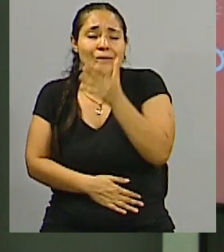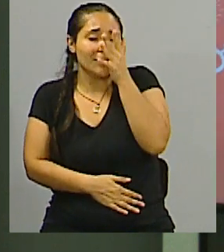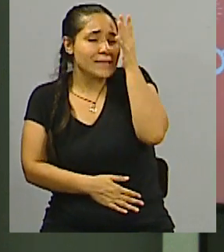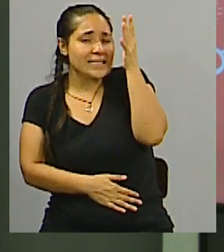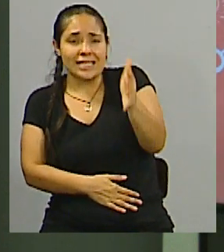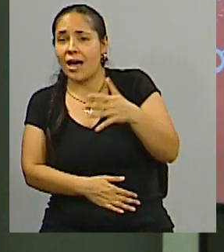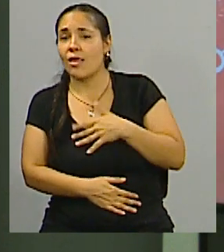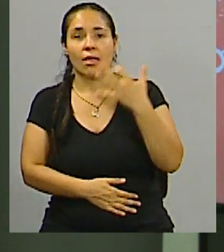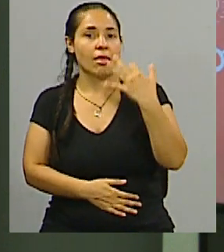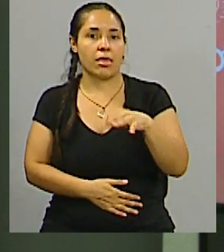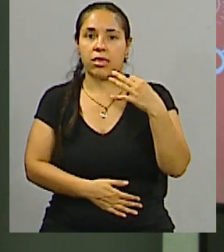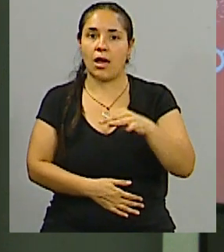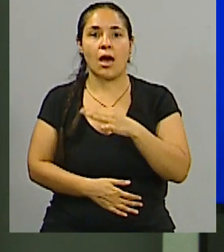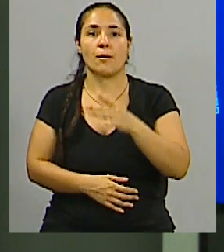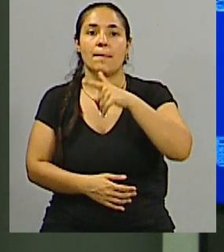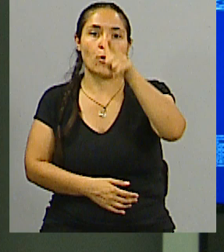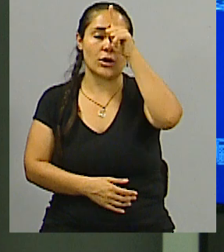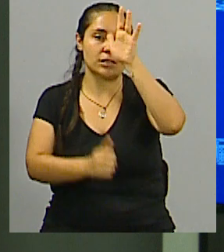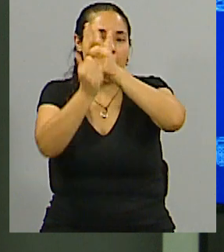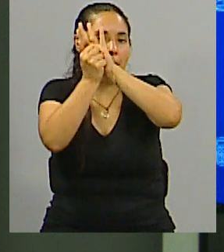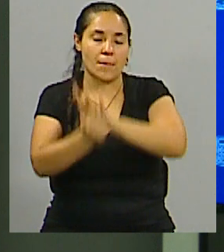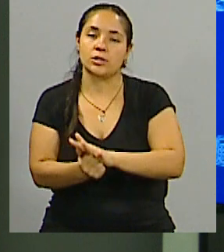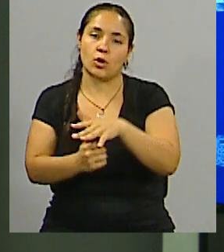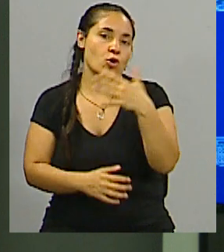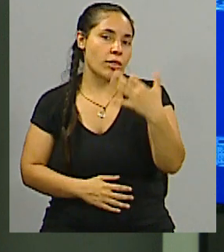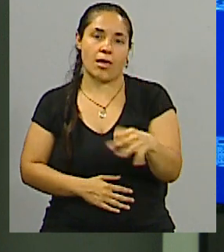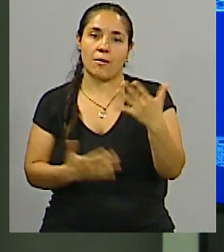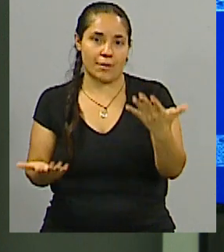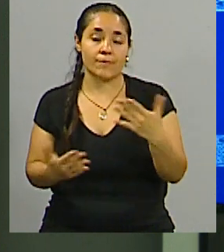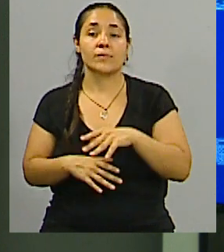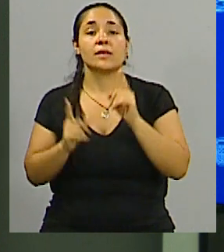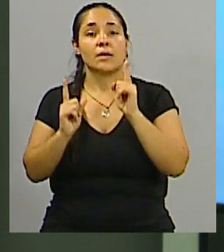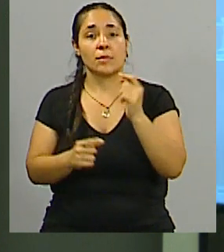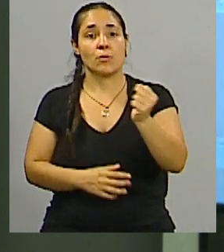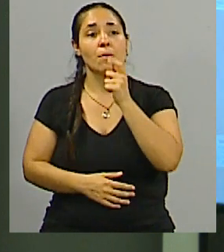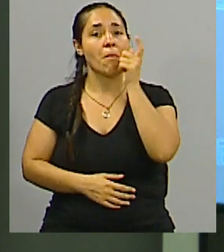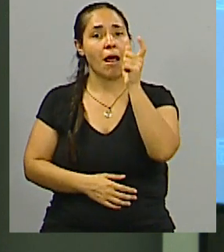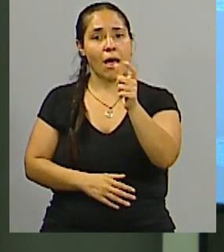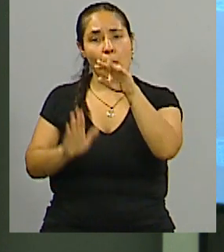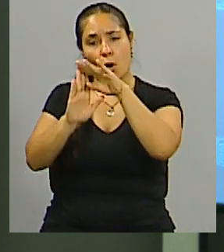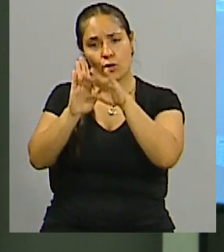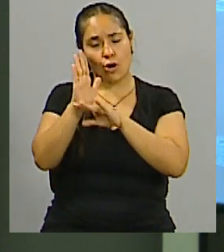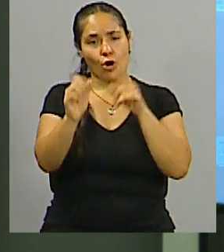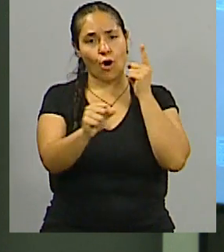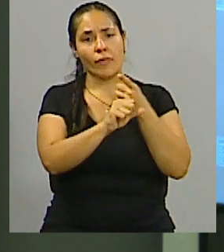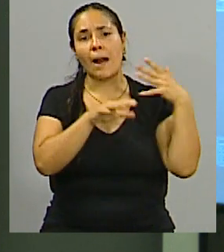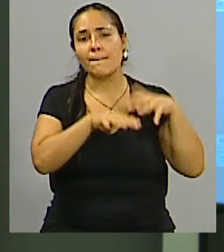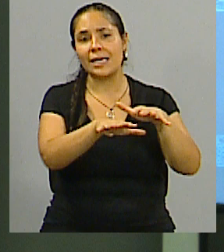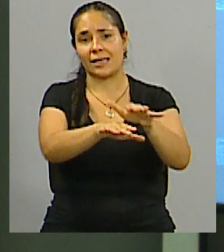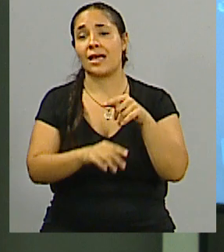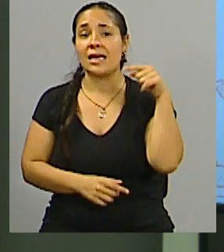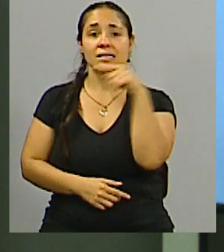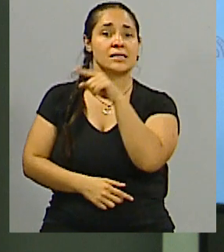necesiten incrementar el voltaje represivo. Y primero hay que usar los términos, porque hemos empezado a hablar de protocolo antipiquete porque así lo llaman